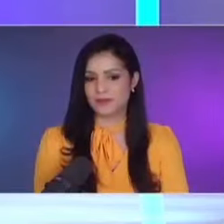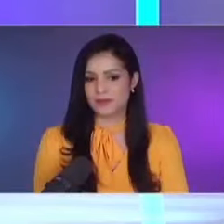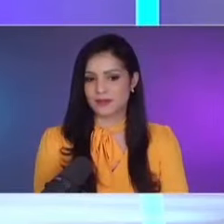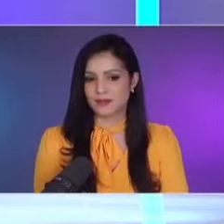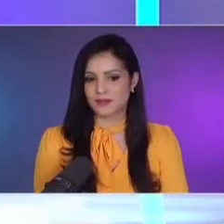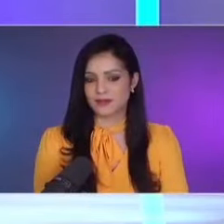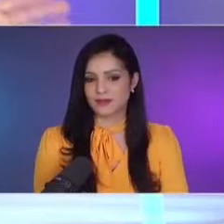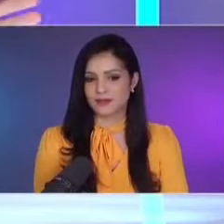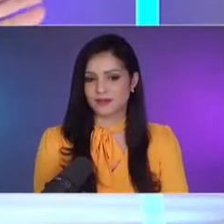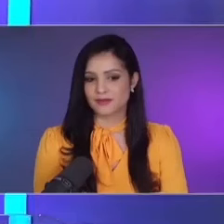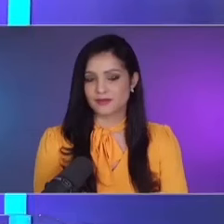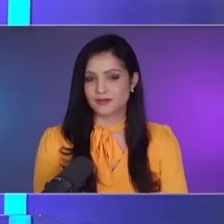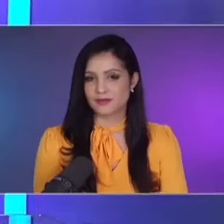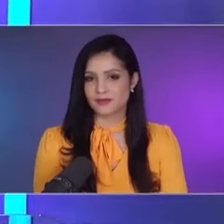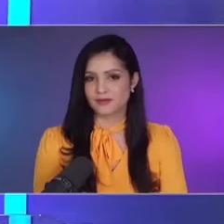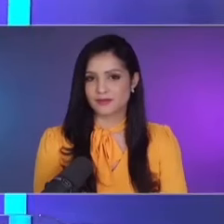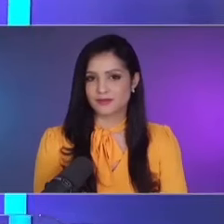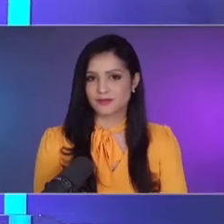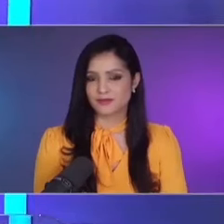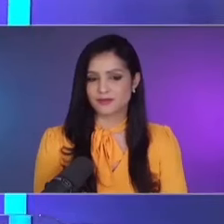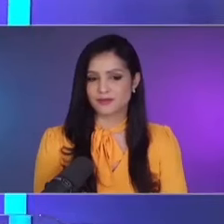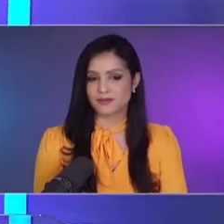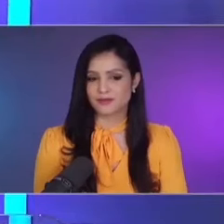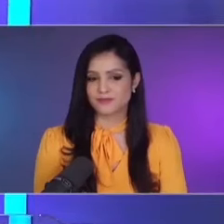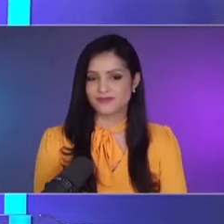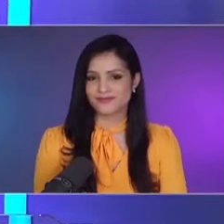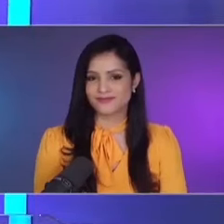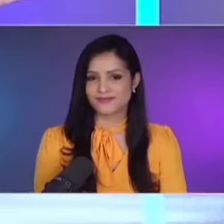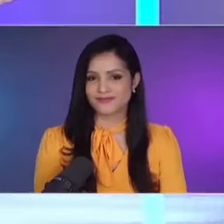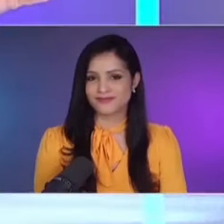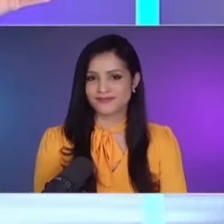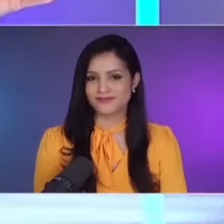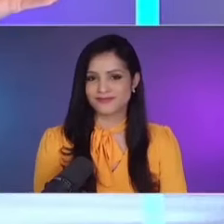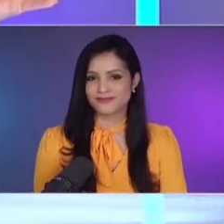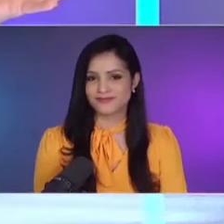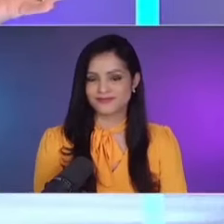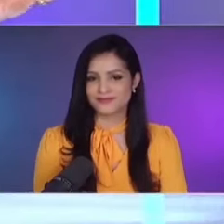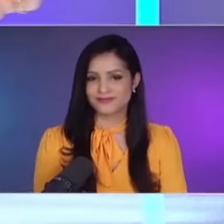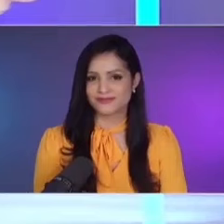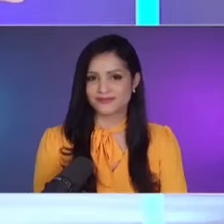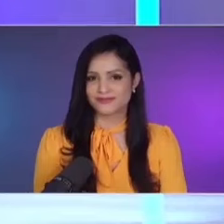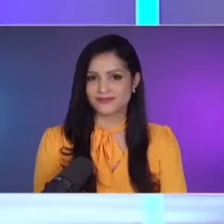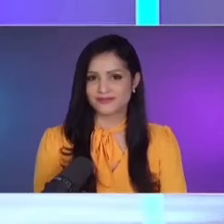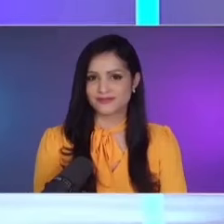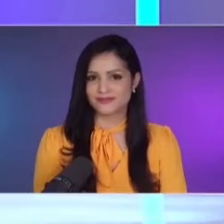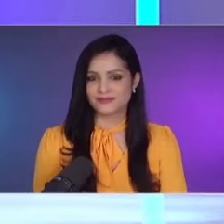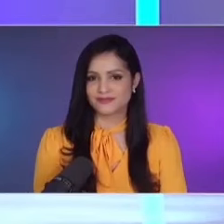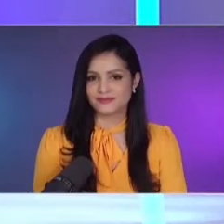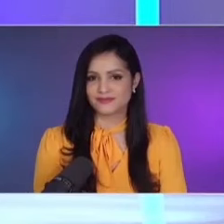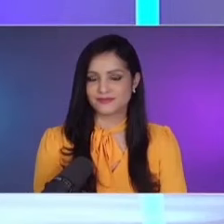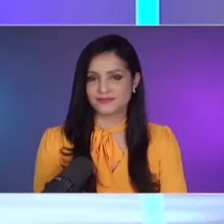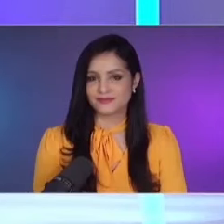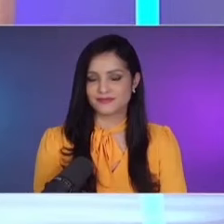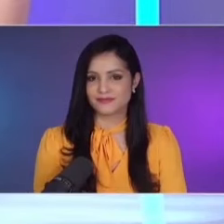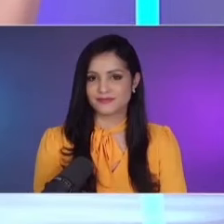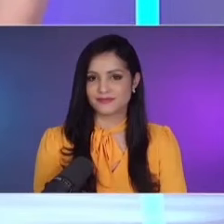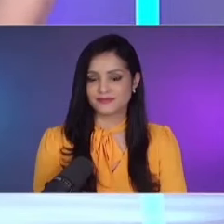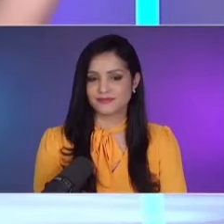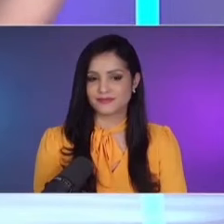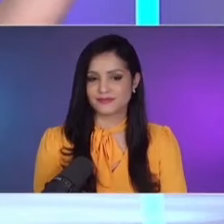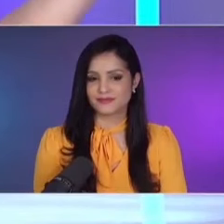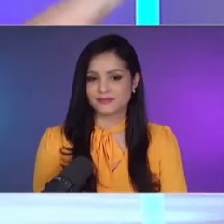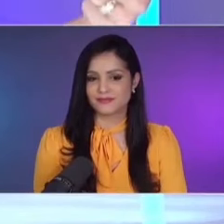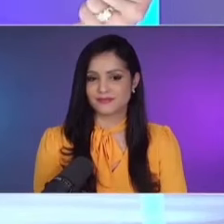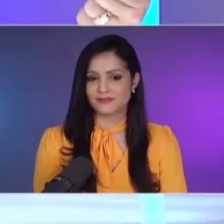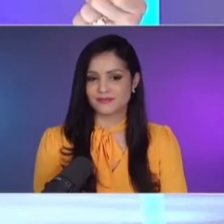espérate todavía o sea eh lo quería decir pero el dinero es importante pero primero viene el otorgamiento de